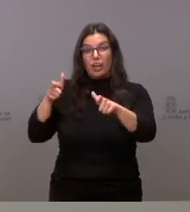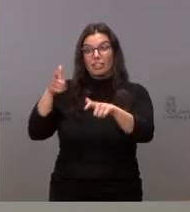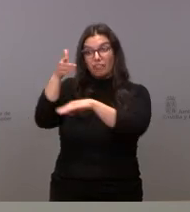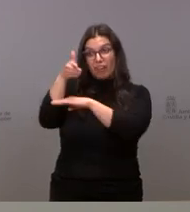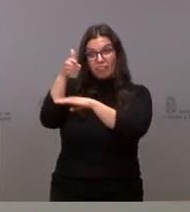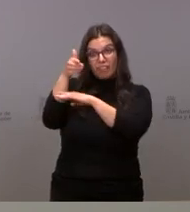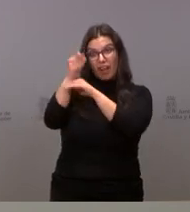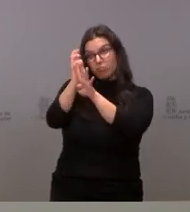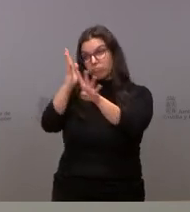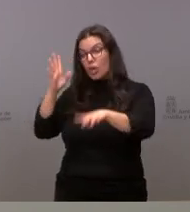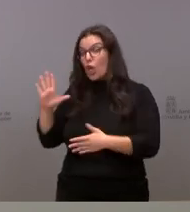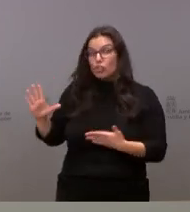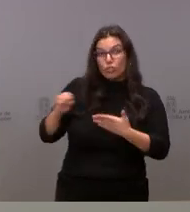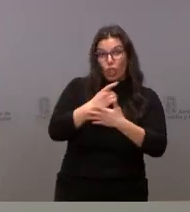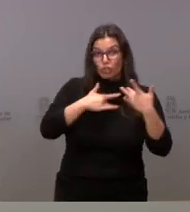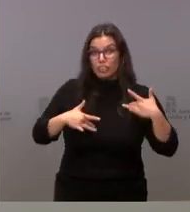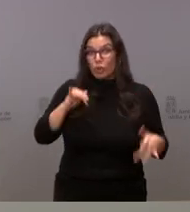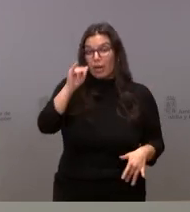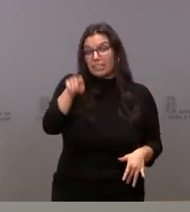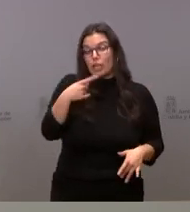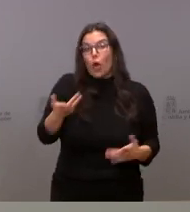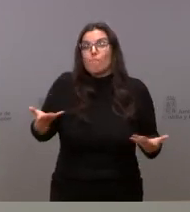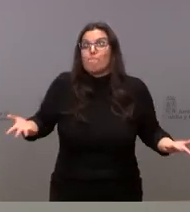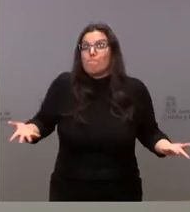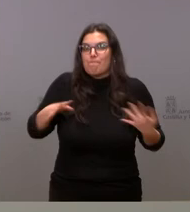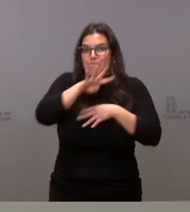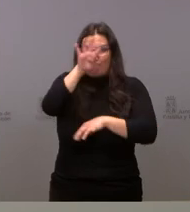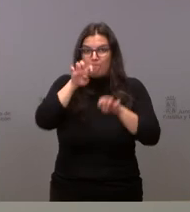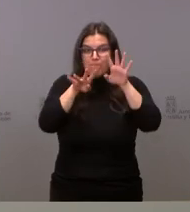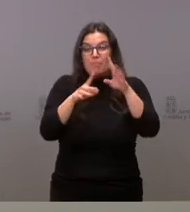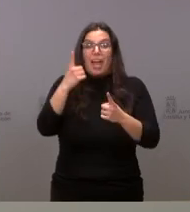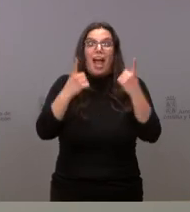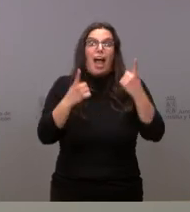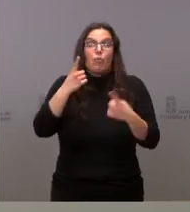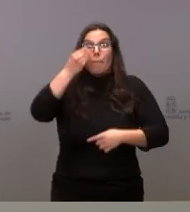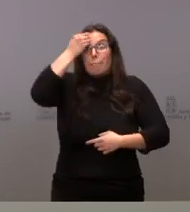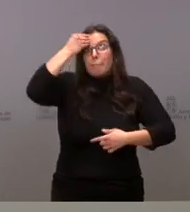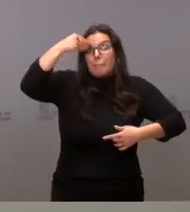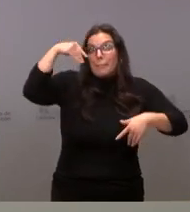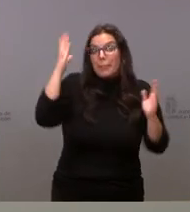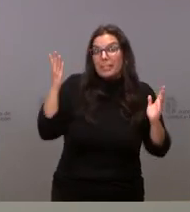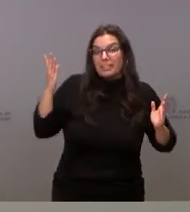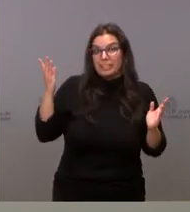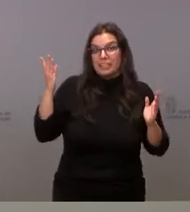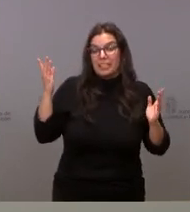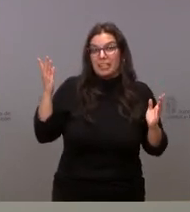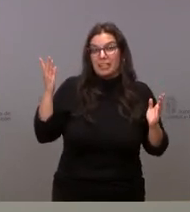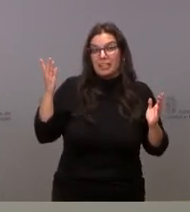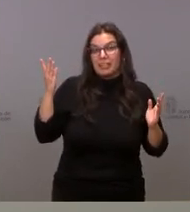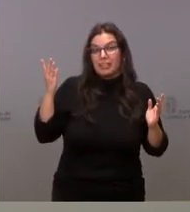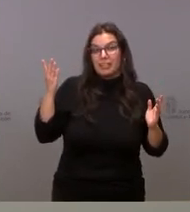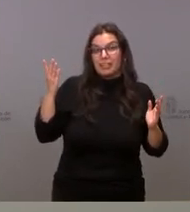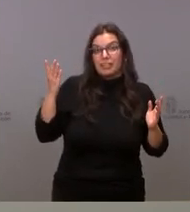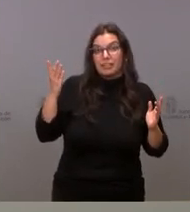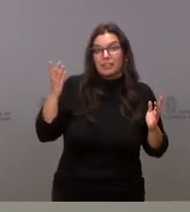presenten con síntomas lo vuelvo a decir es decir el síntoma hay muchos síntomas son subjetivos y el síntoma objetivo que sería tomar la temperatura no